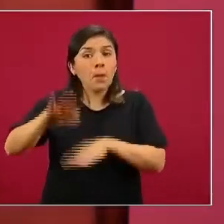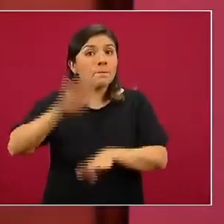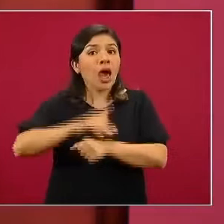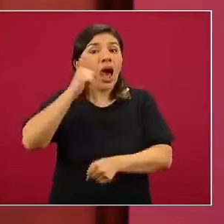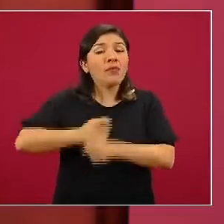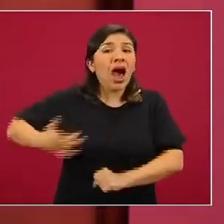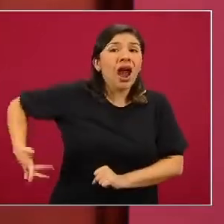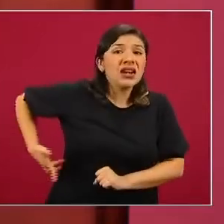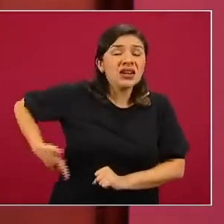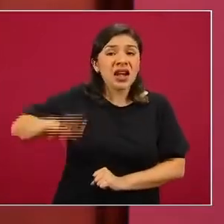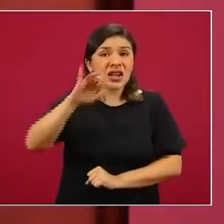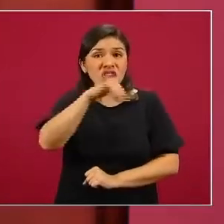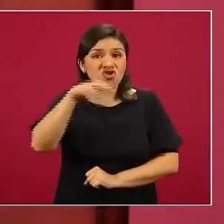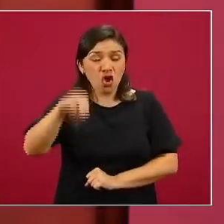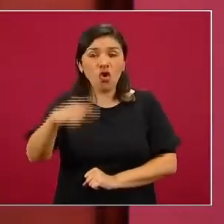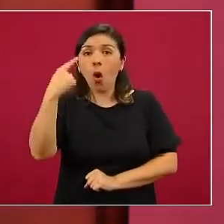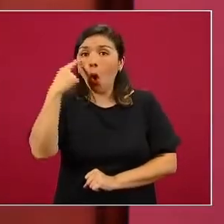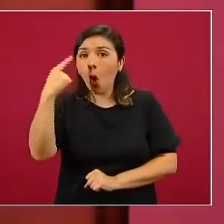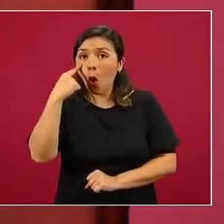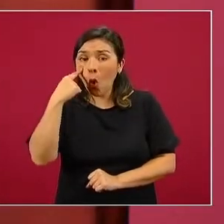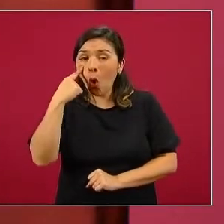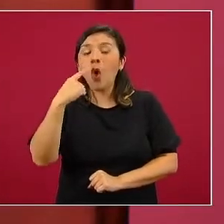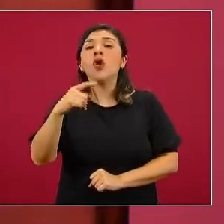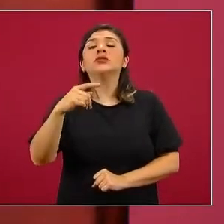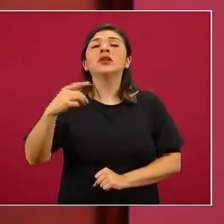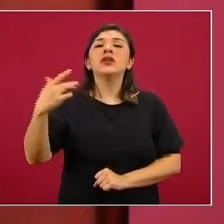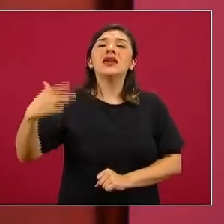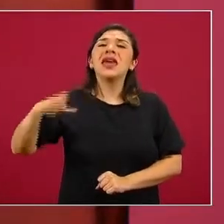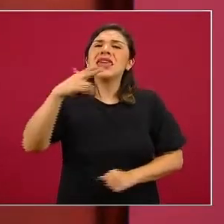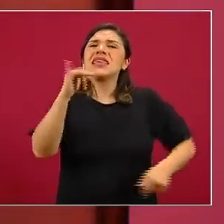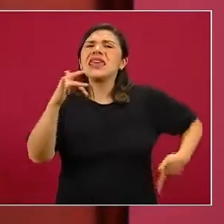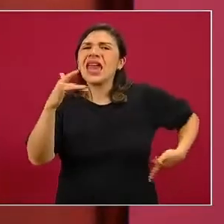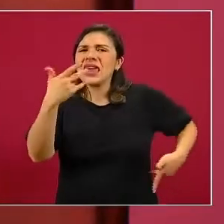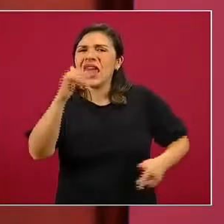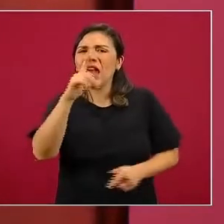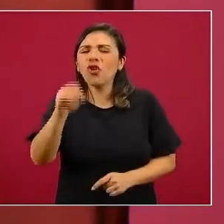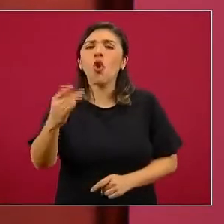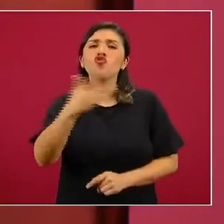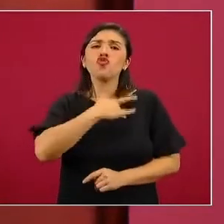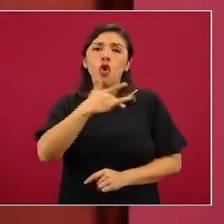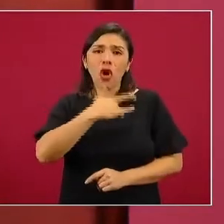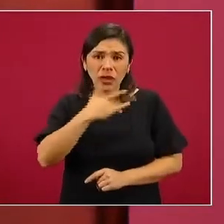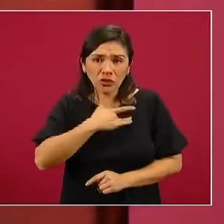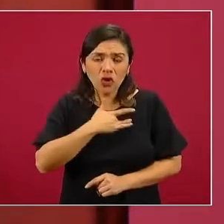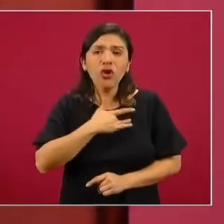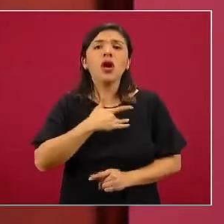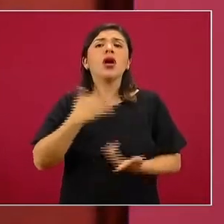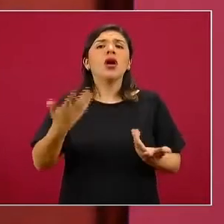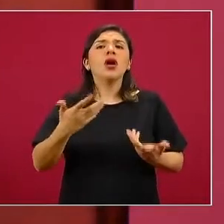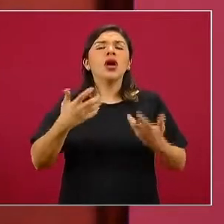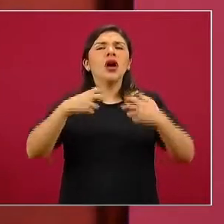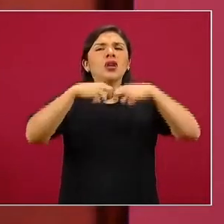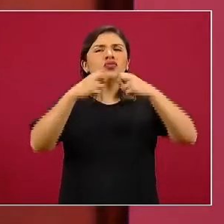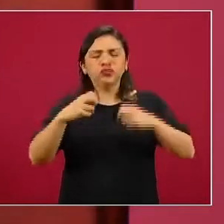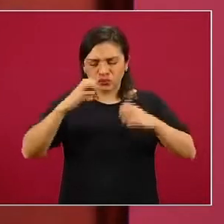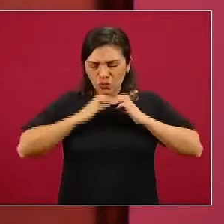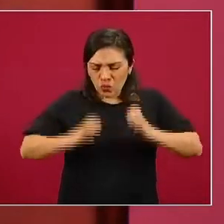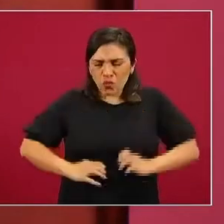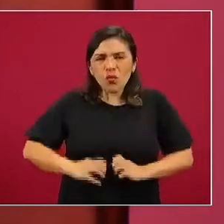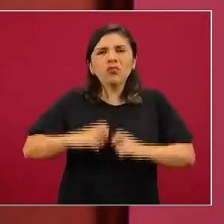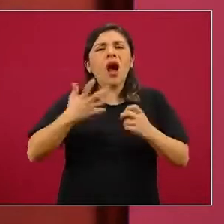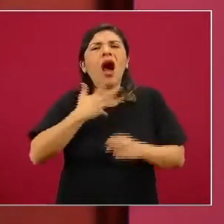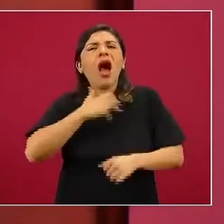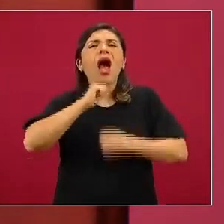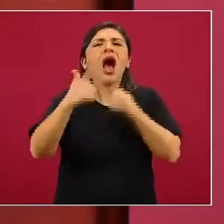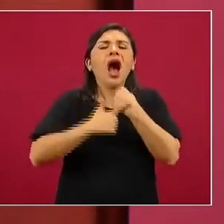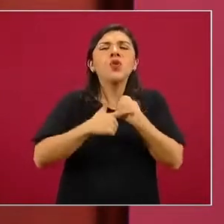de riñón, de córnea, de hígado y de corazón, y de tejido musculoesquelético que rehabilita a muchas personas que tienen